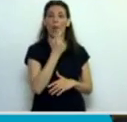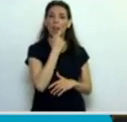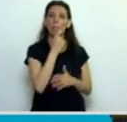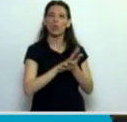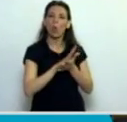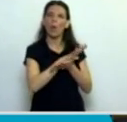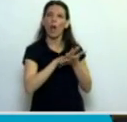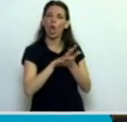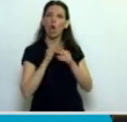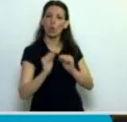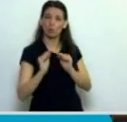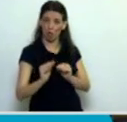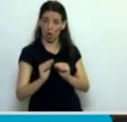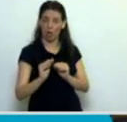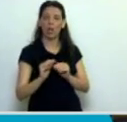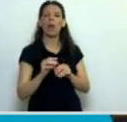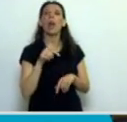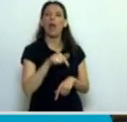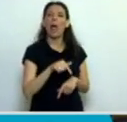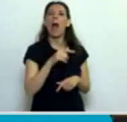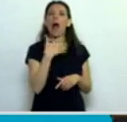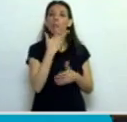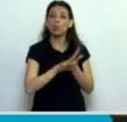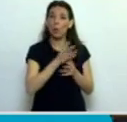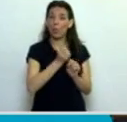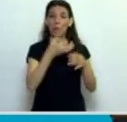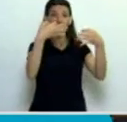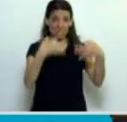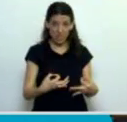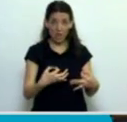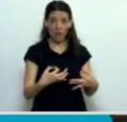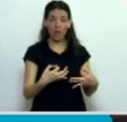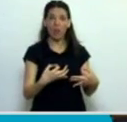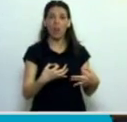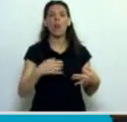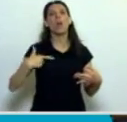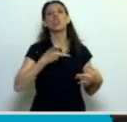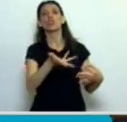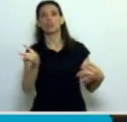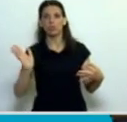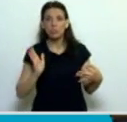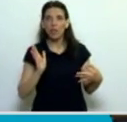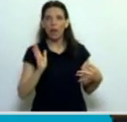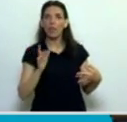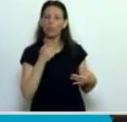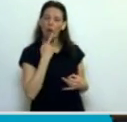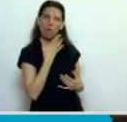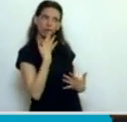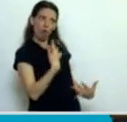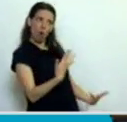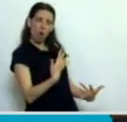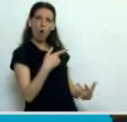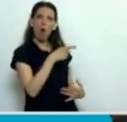y en cuanto a la eficiencia, pasó a ser valorada por la sociedad como un atributo de lo